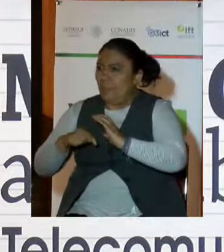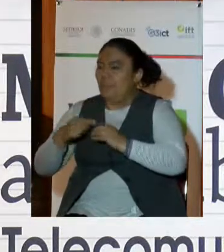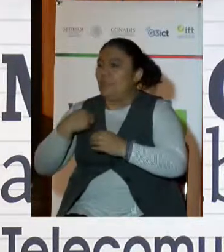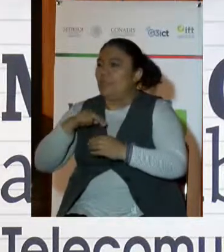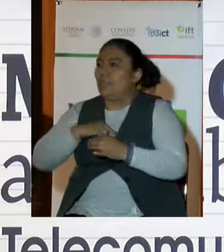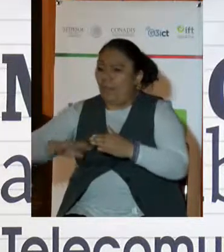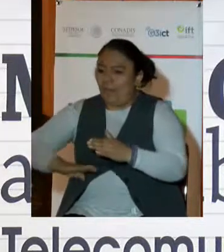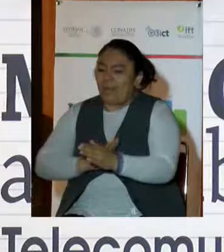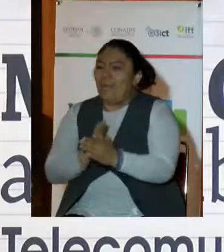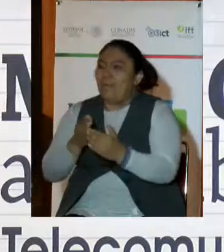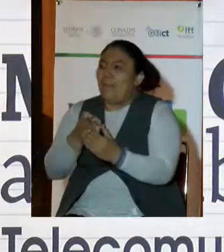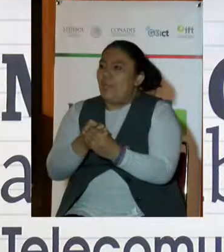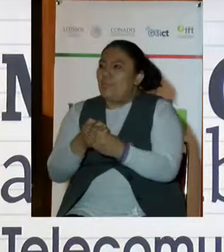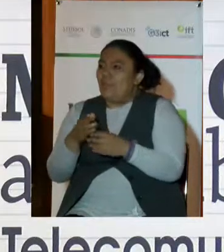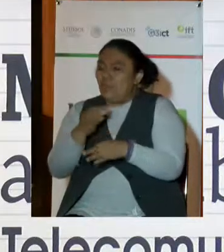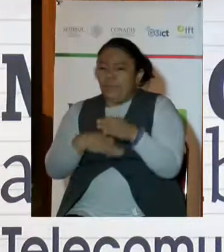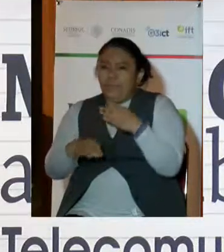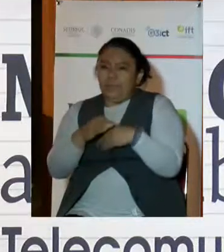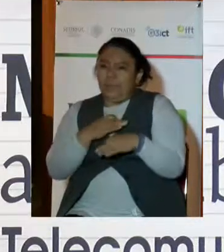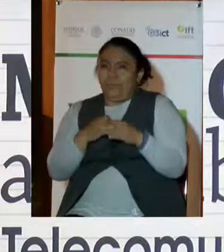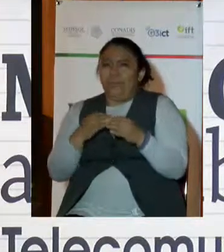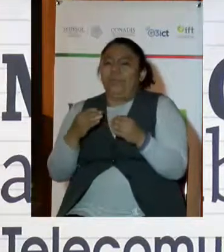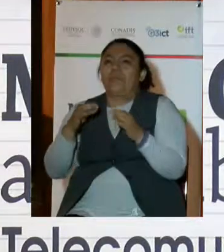de acceso, no, todas las